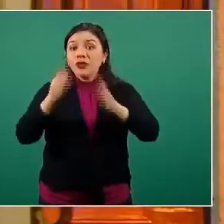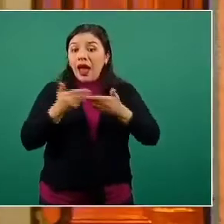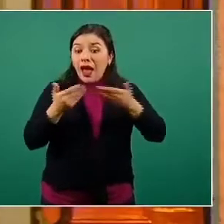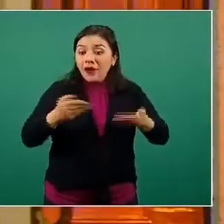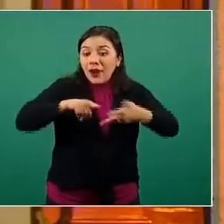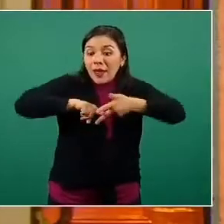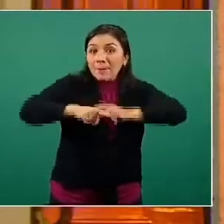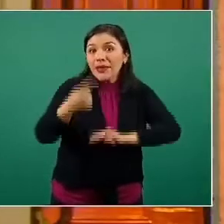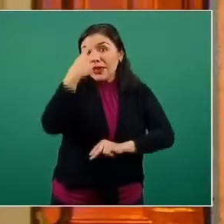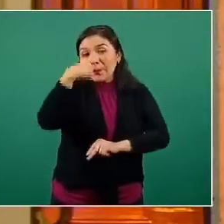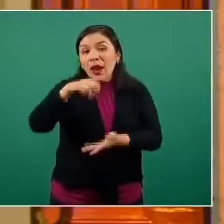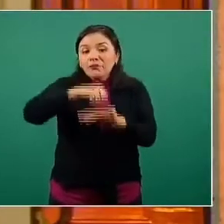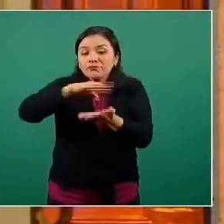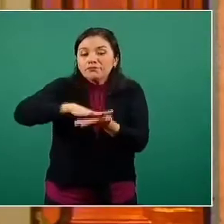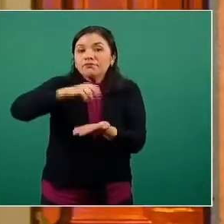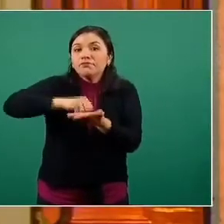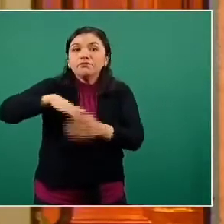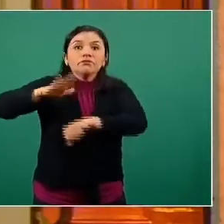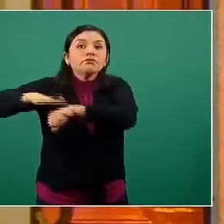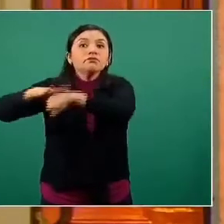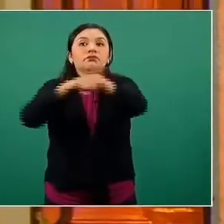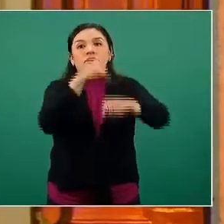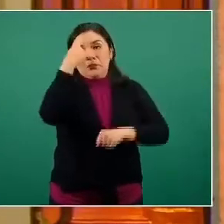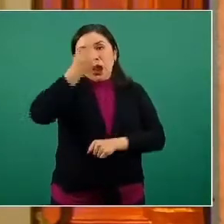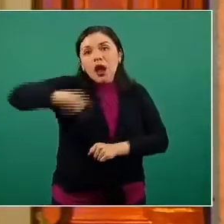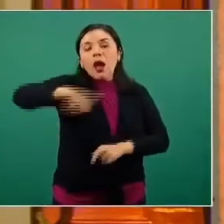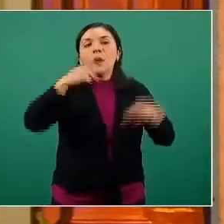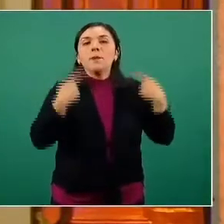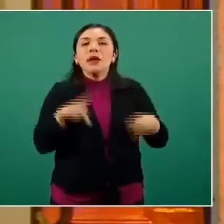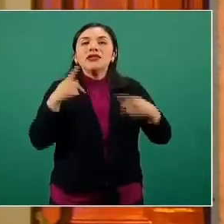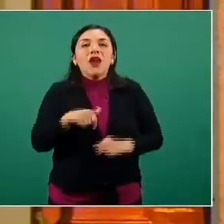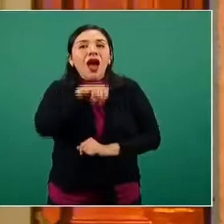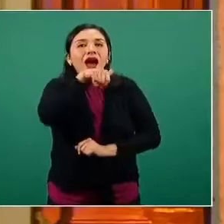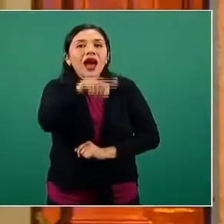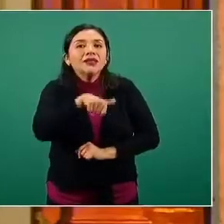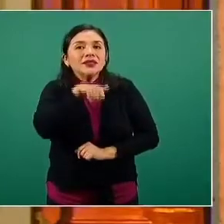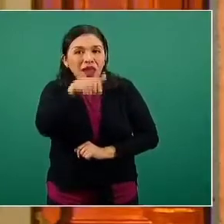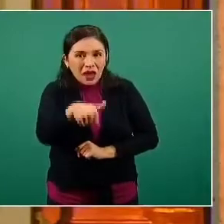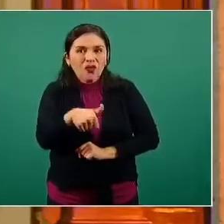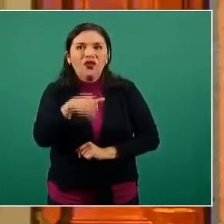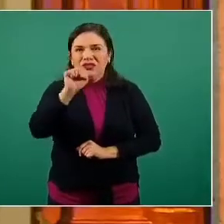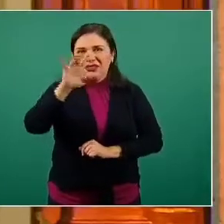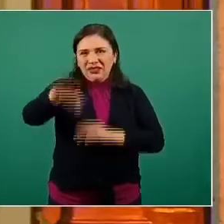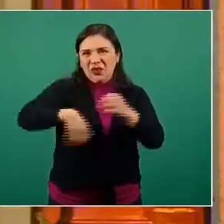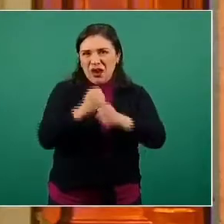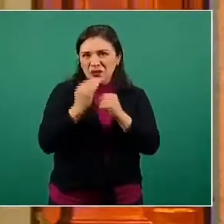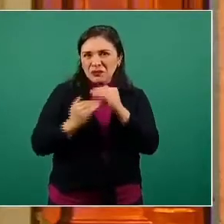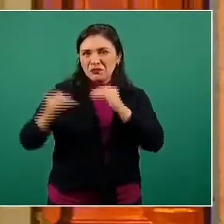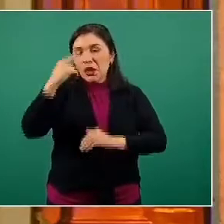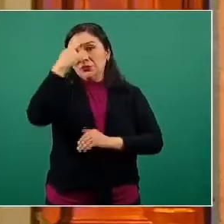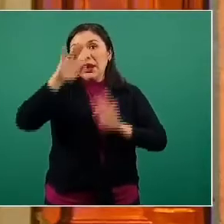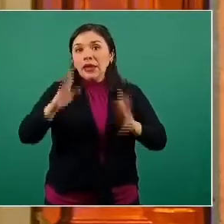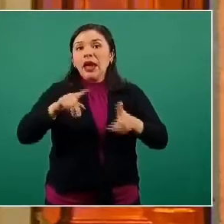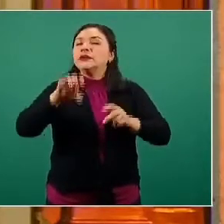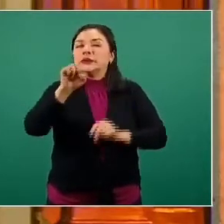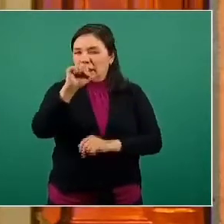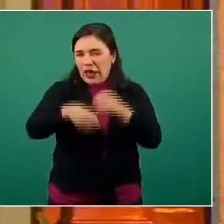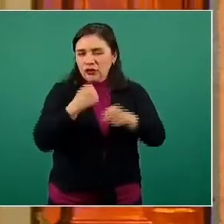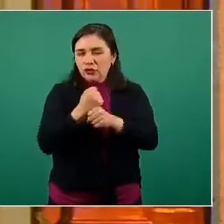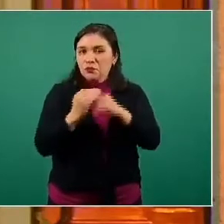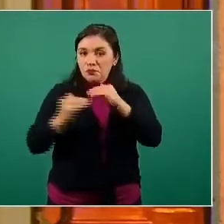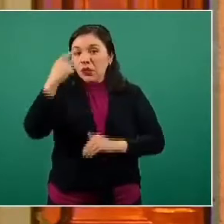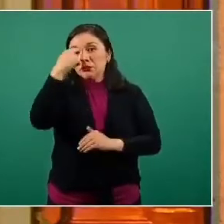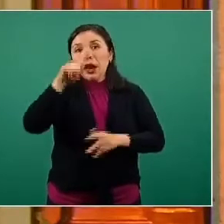la preconvocatoria o el preregistro para las personas adultas mayores para que empecemos a integrar